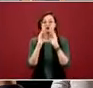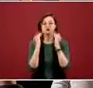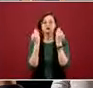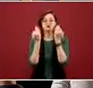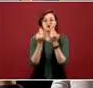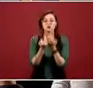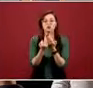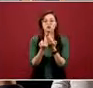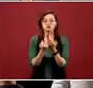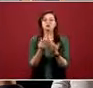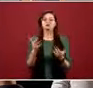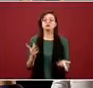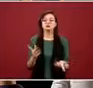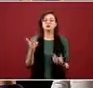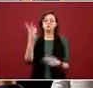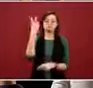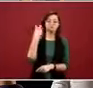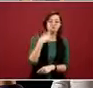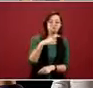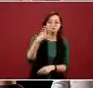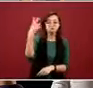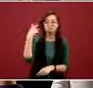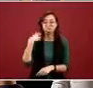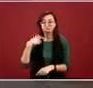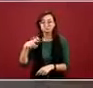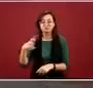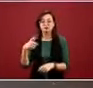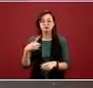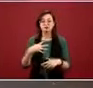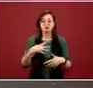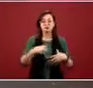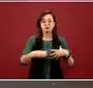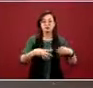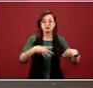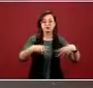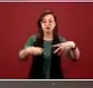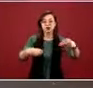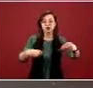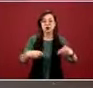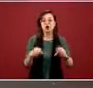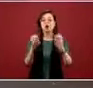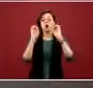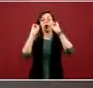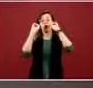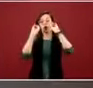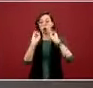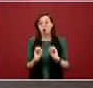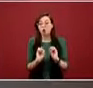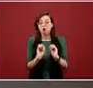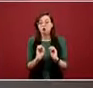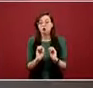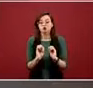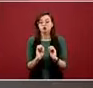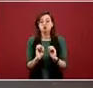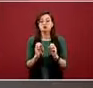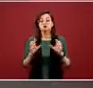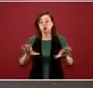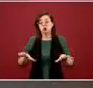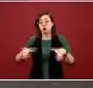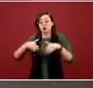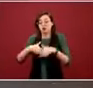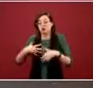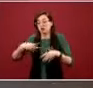hay casos importados, es el tipo 1, o además de casos importados, hay casos